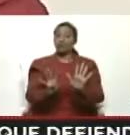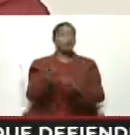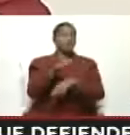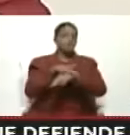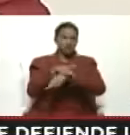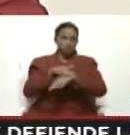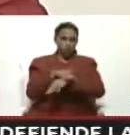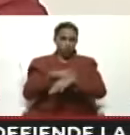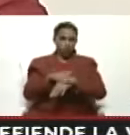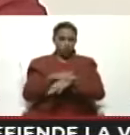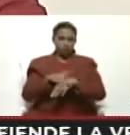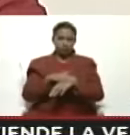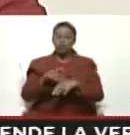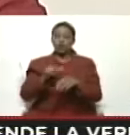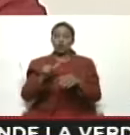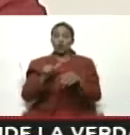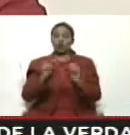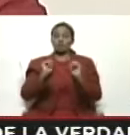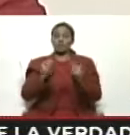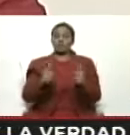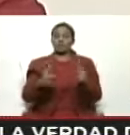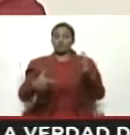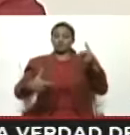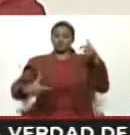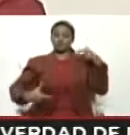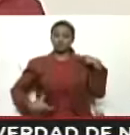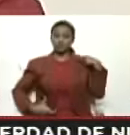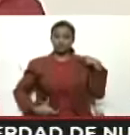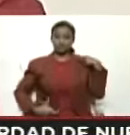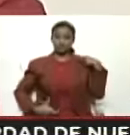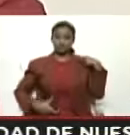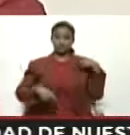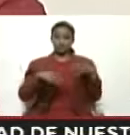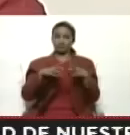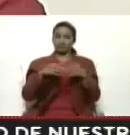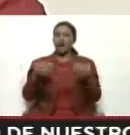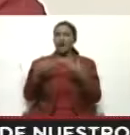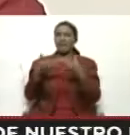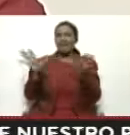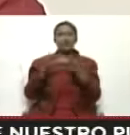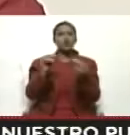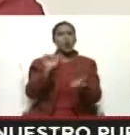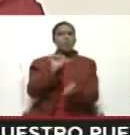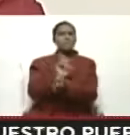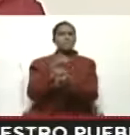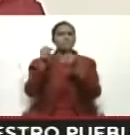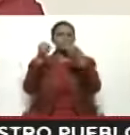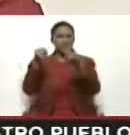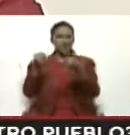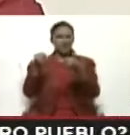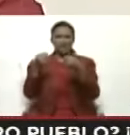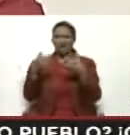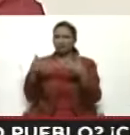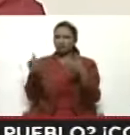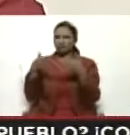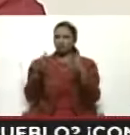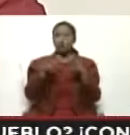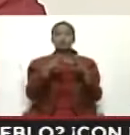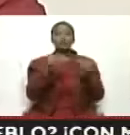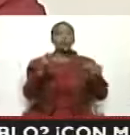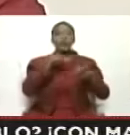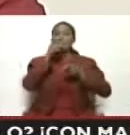el 29, cuando tome posesión del cargo, abrirá todas las cárceles, supuestos perseguidos políticos, según